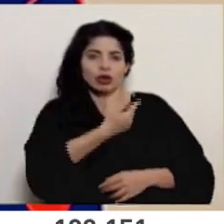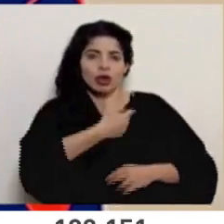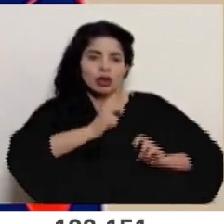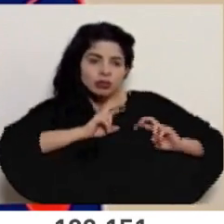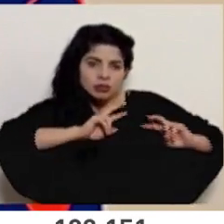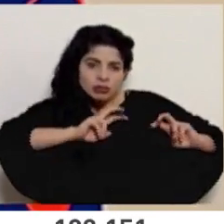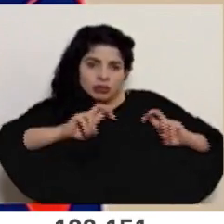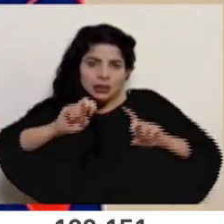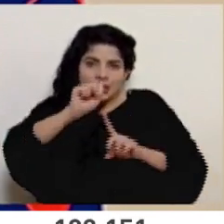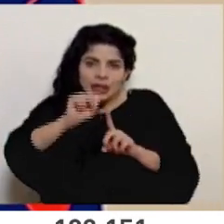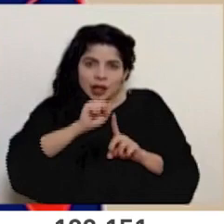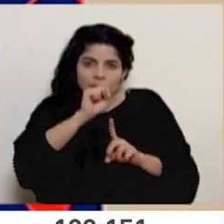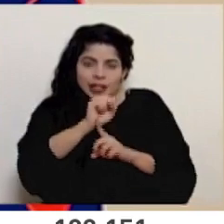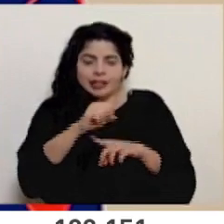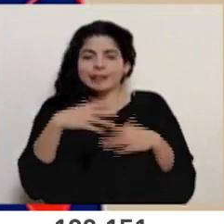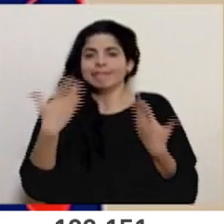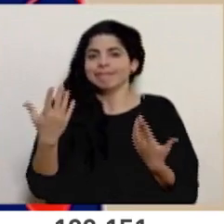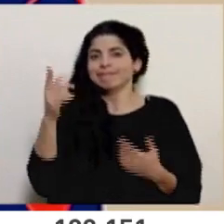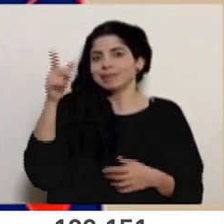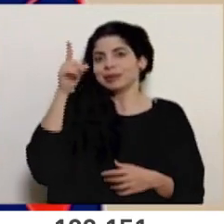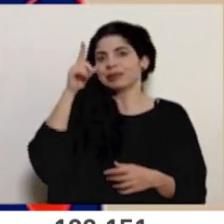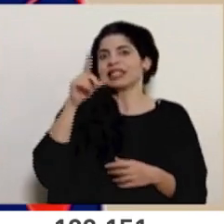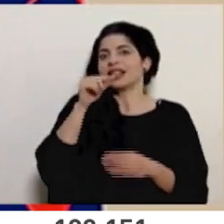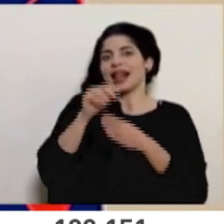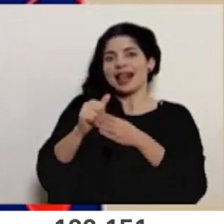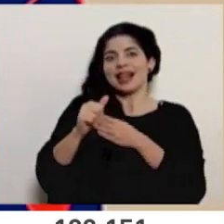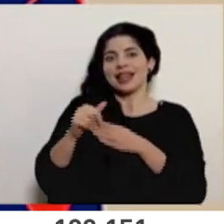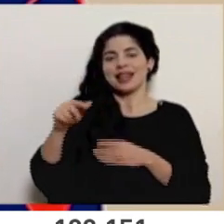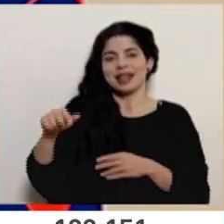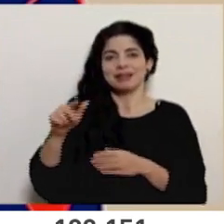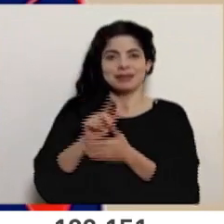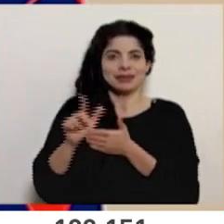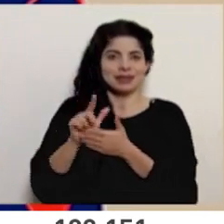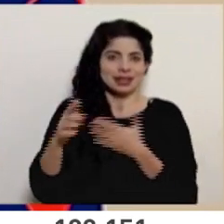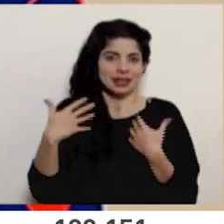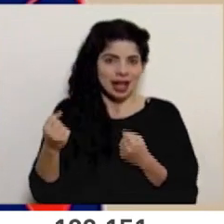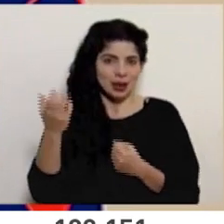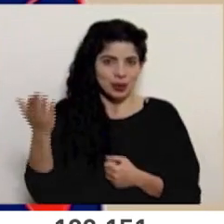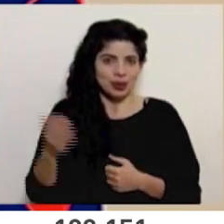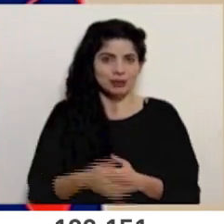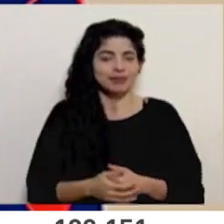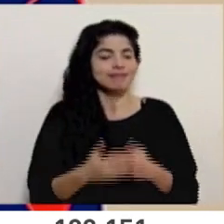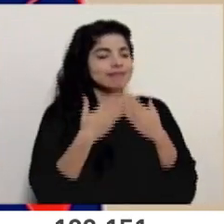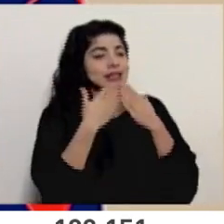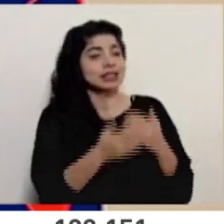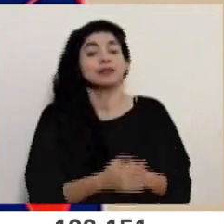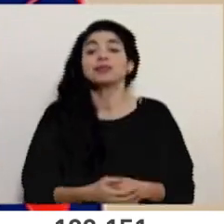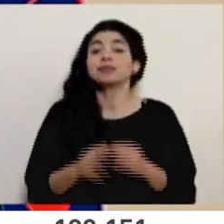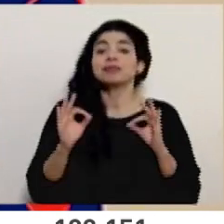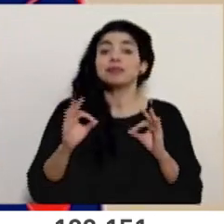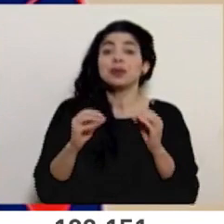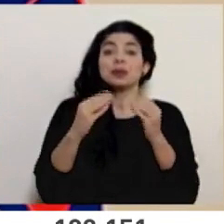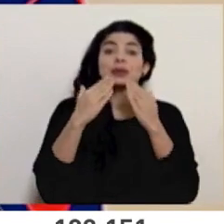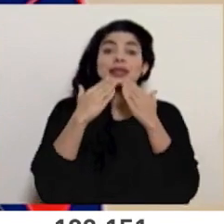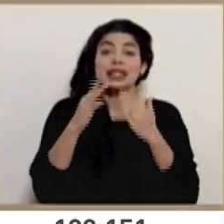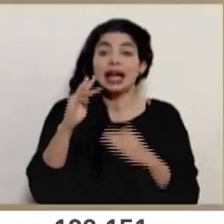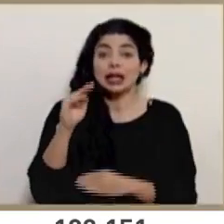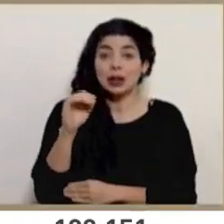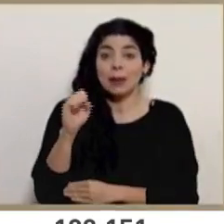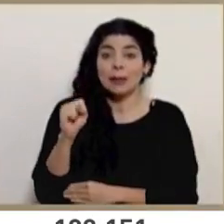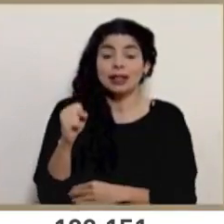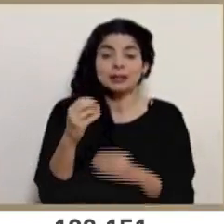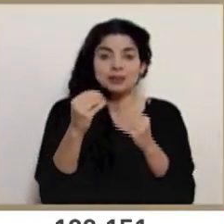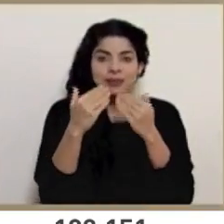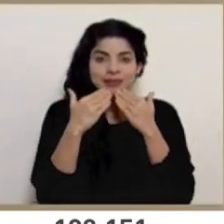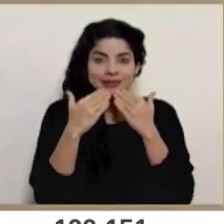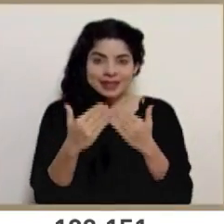las situaciones y, por supuesto, bajo el liderazgo de la parte sanitaria. Muchas gracias. Bien, muchísimas gracias, Tomás. Muchísimas